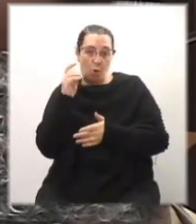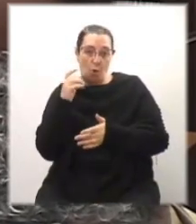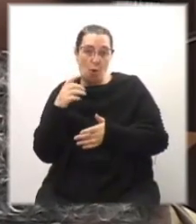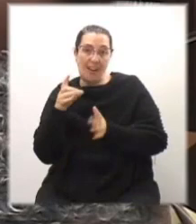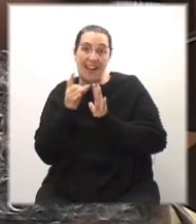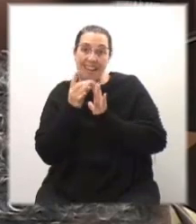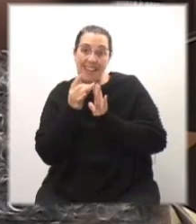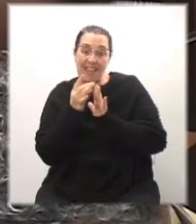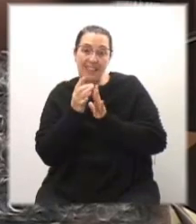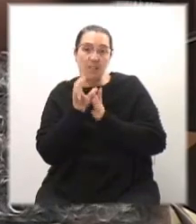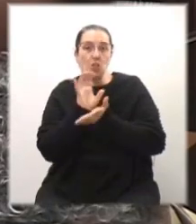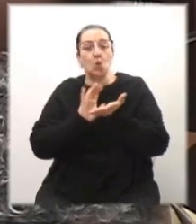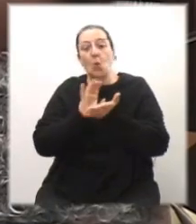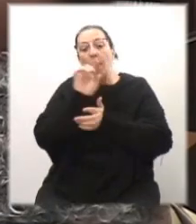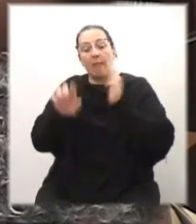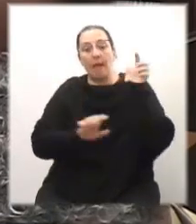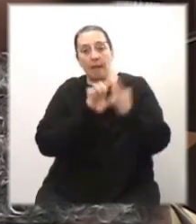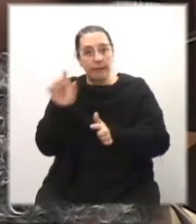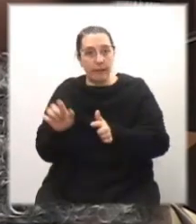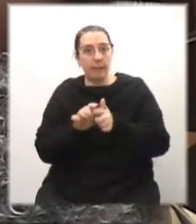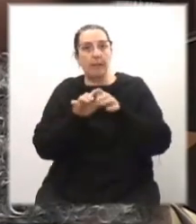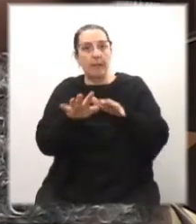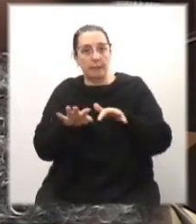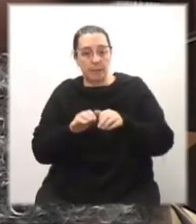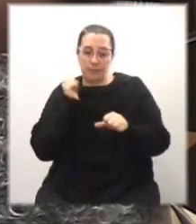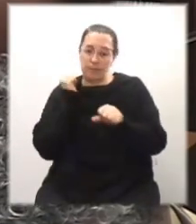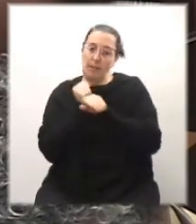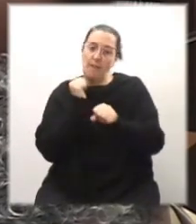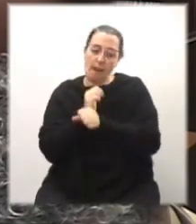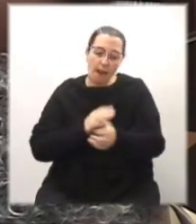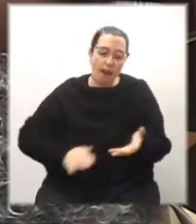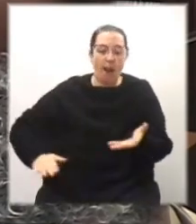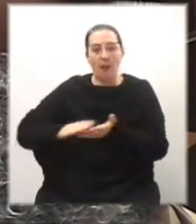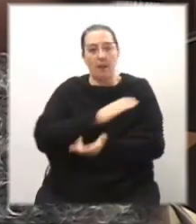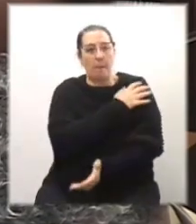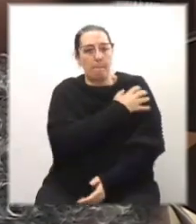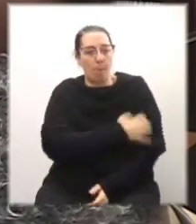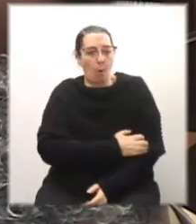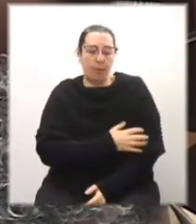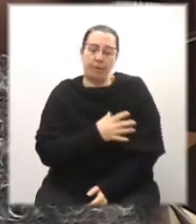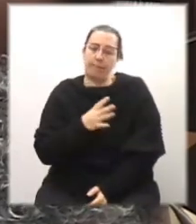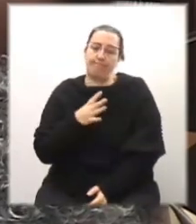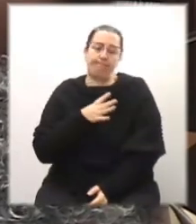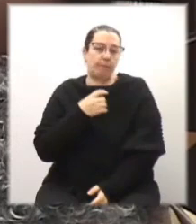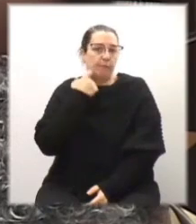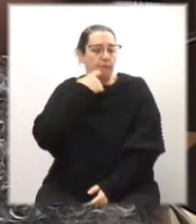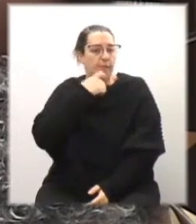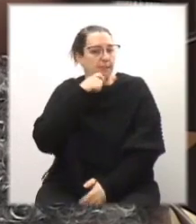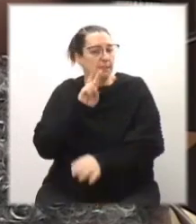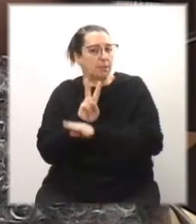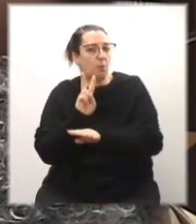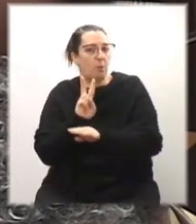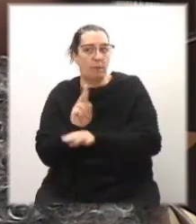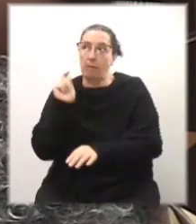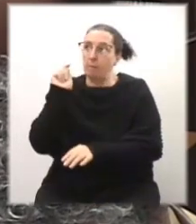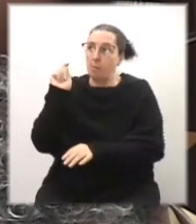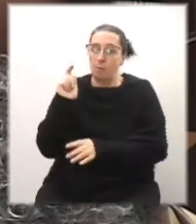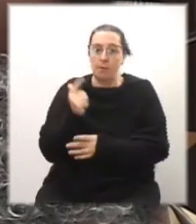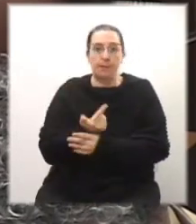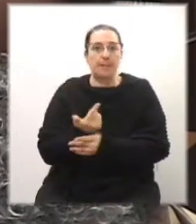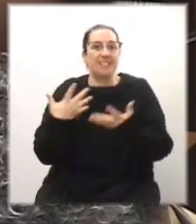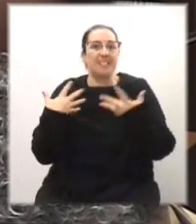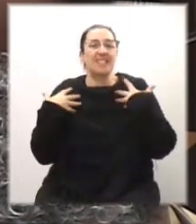y en particular la que reside y trabaja en las áreas más pobres, padece la inseguridad pública, La salud pública